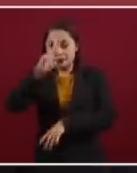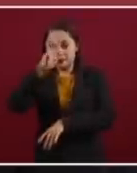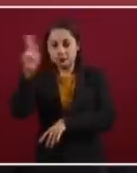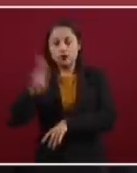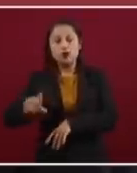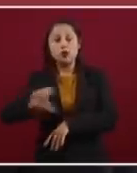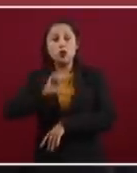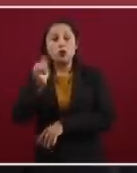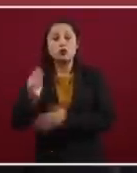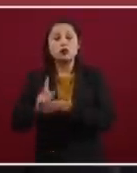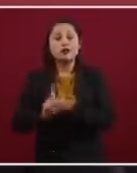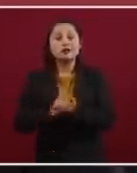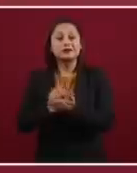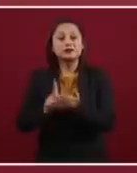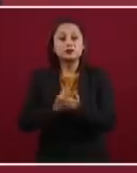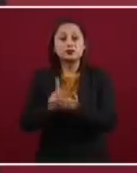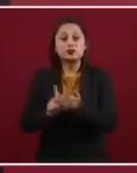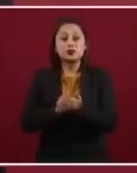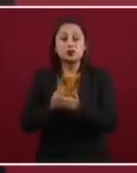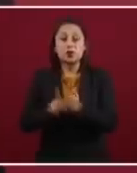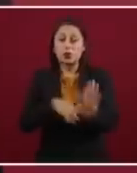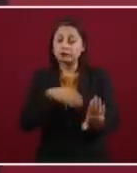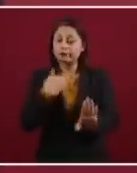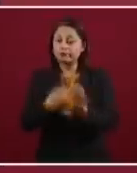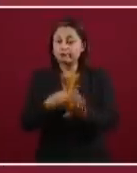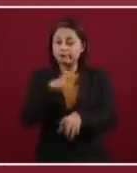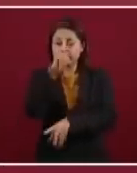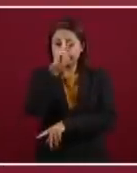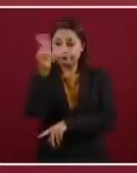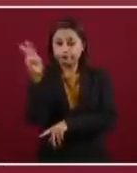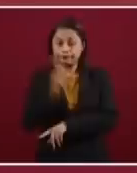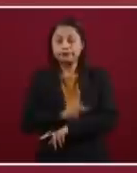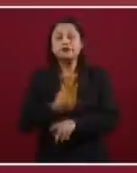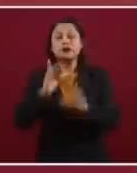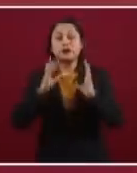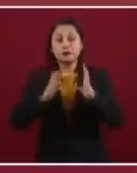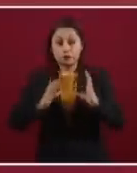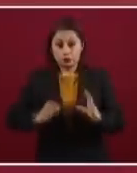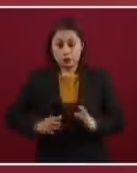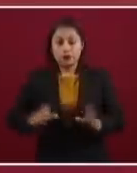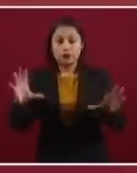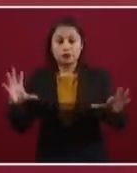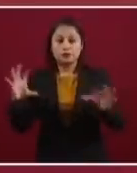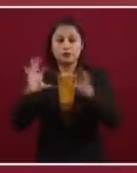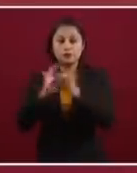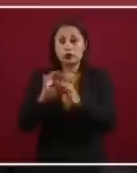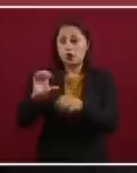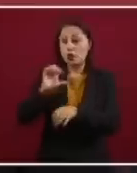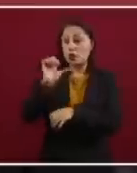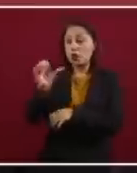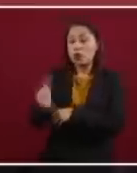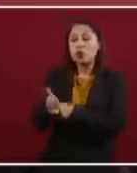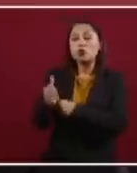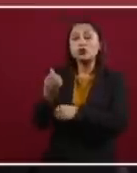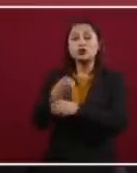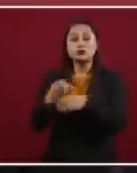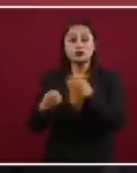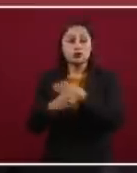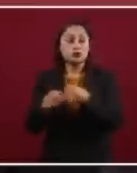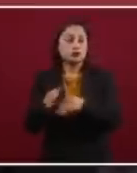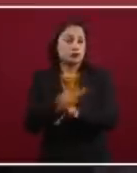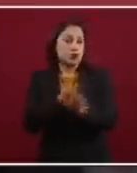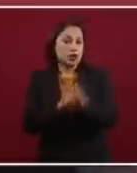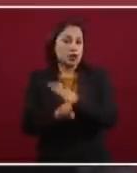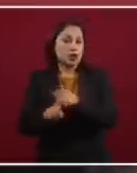mayormente adictivas que tienen un daño directo y que se asocian con otros fenómenos de trastornos como ya hemos